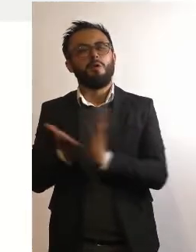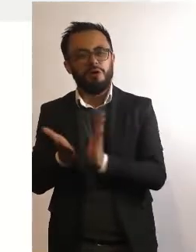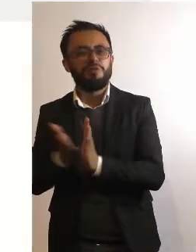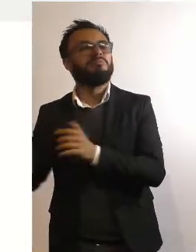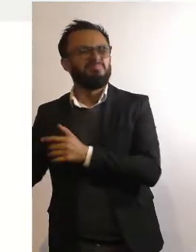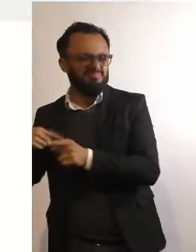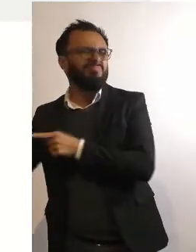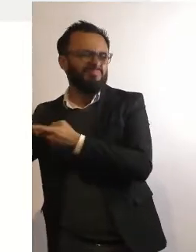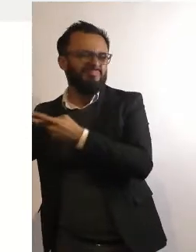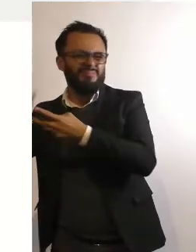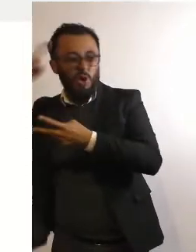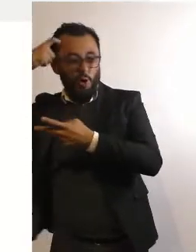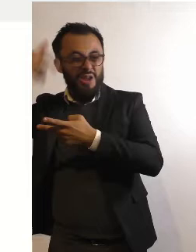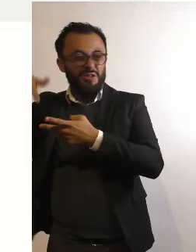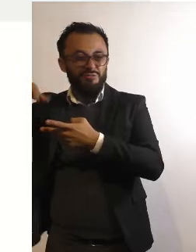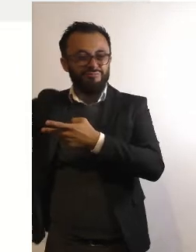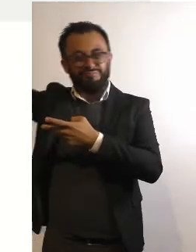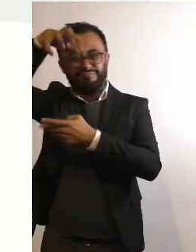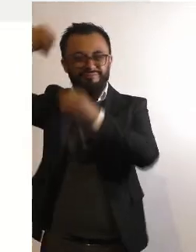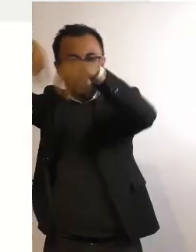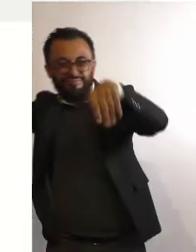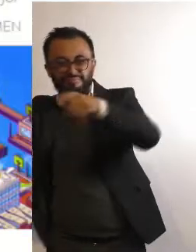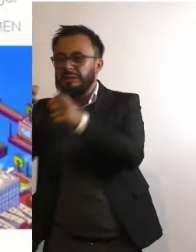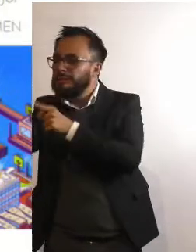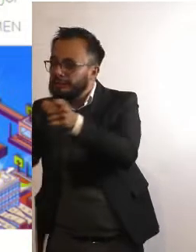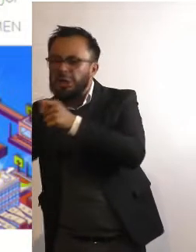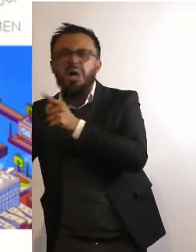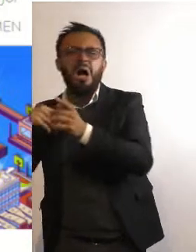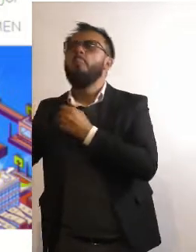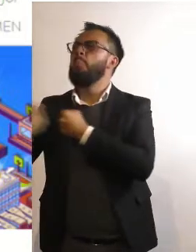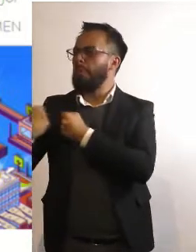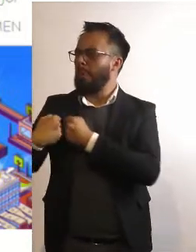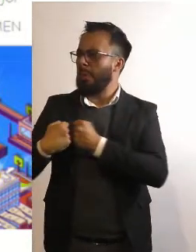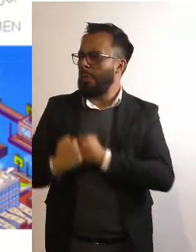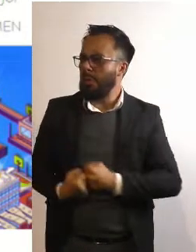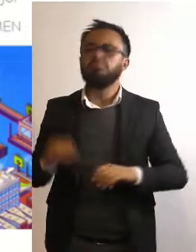en diferentes tipos de proyectos. Siguiente.